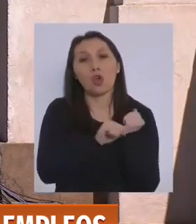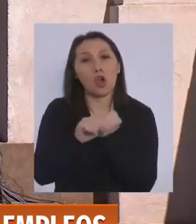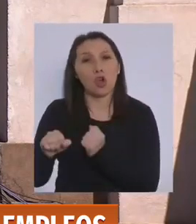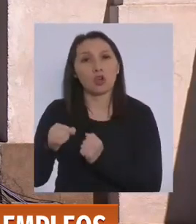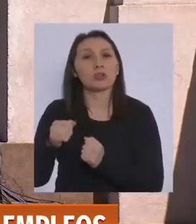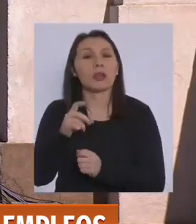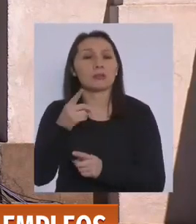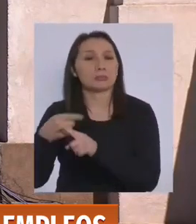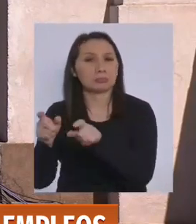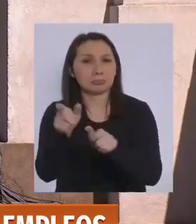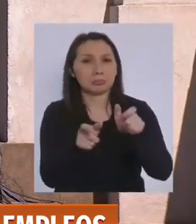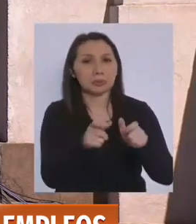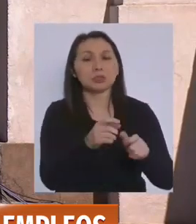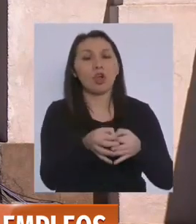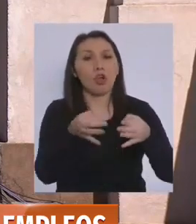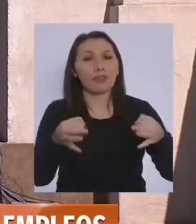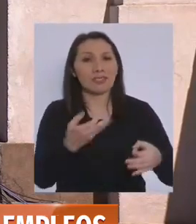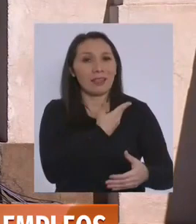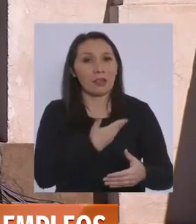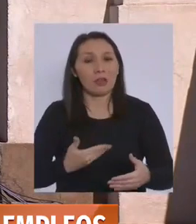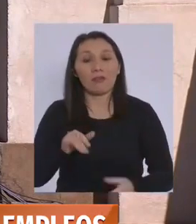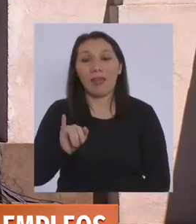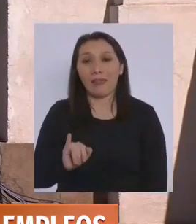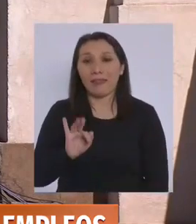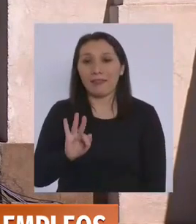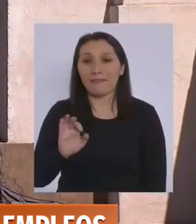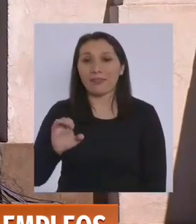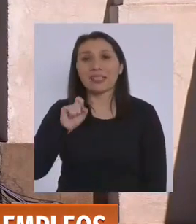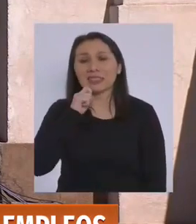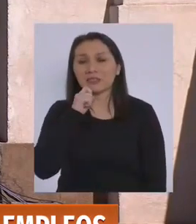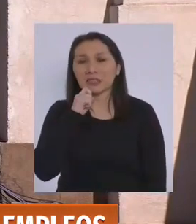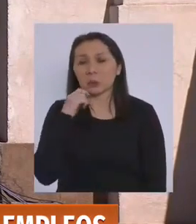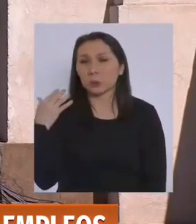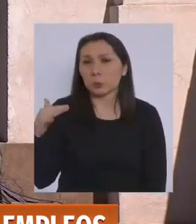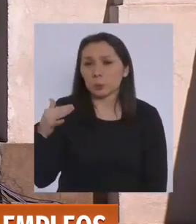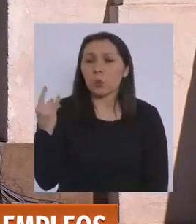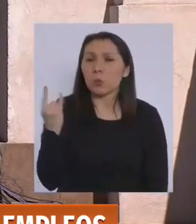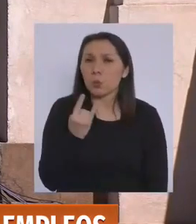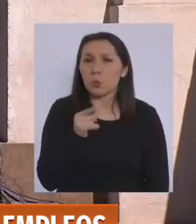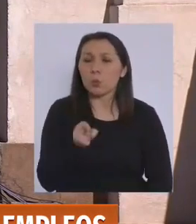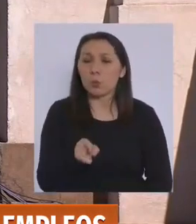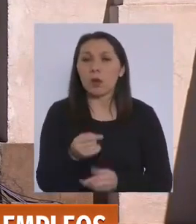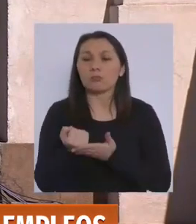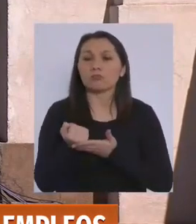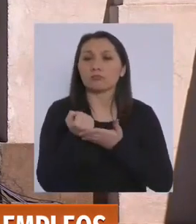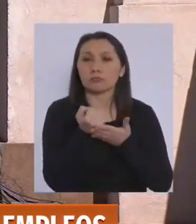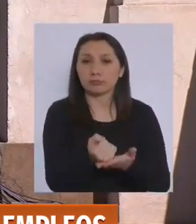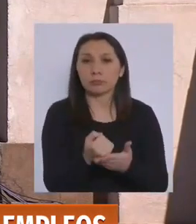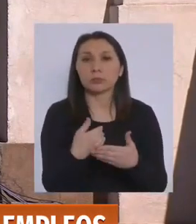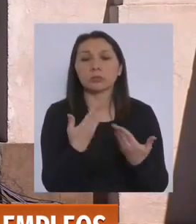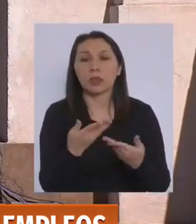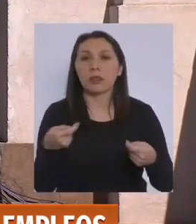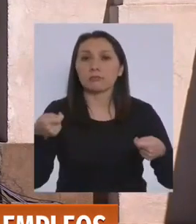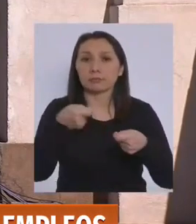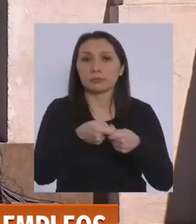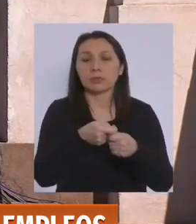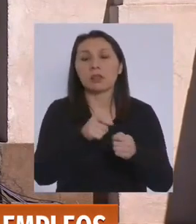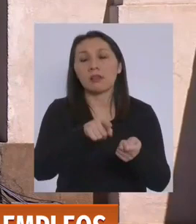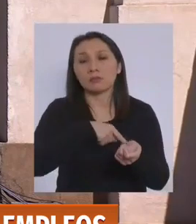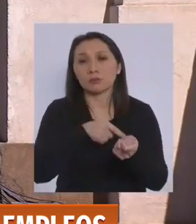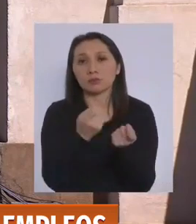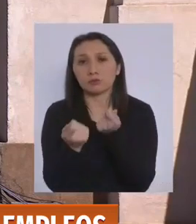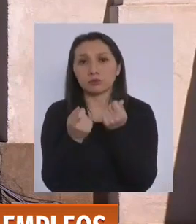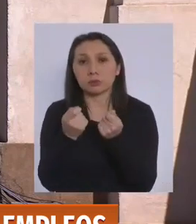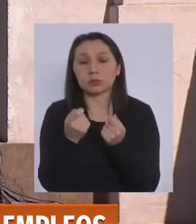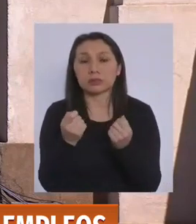partidos oficialistas, donde se dijo el IFE es un instrumento de emergencia para entregar, para suplementar ingresos a las familias en un